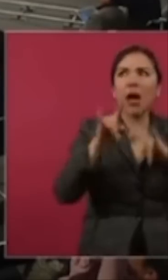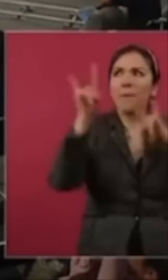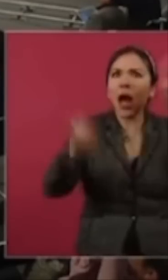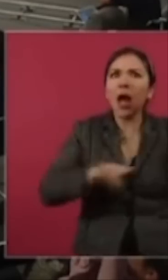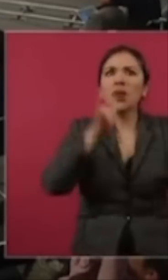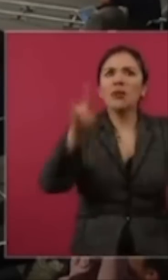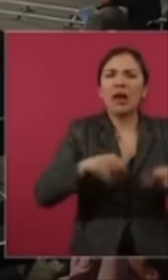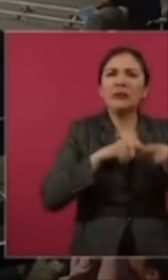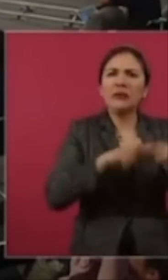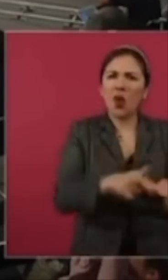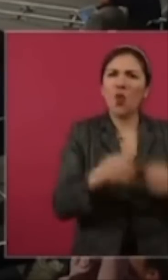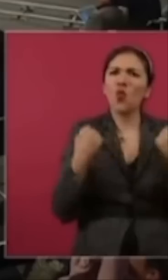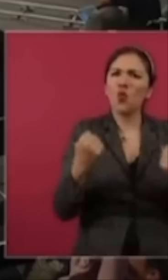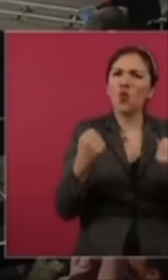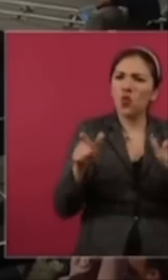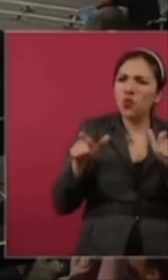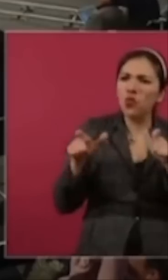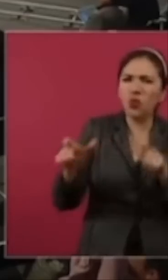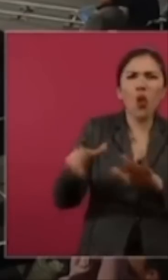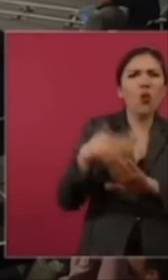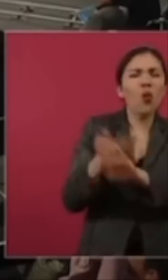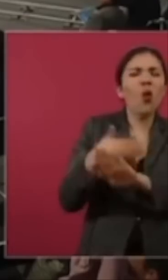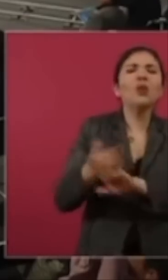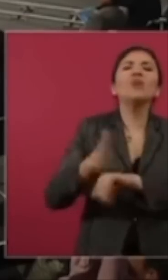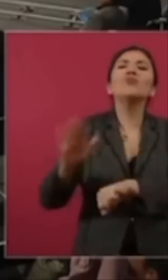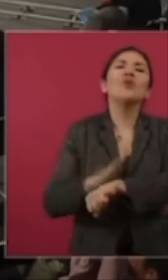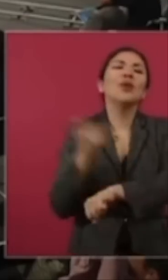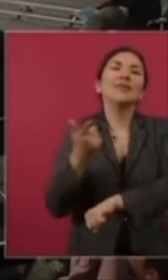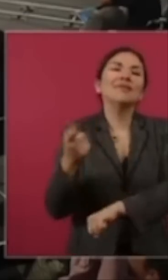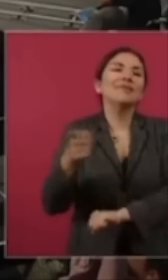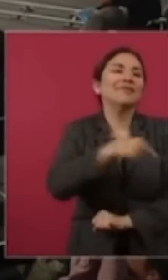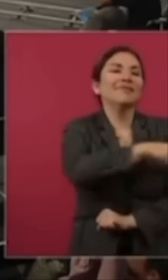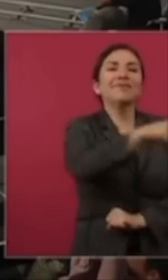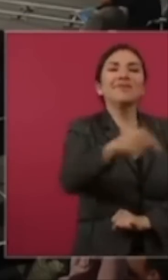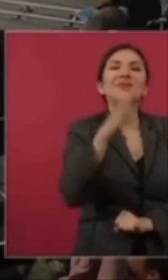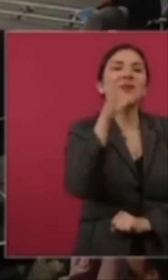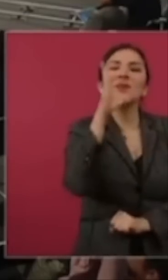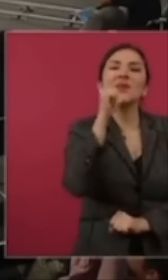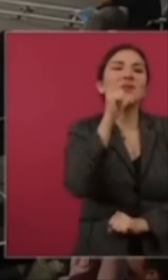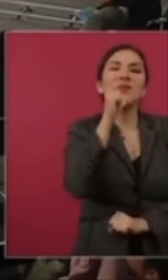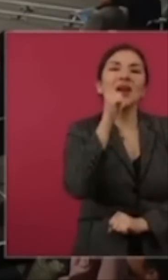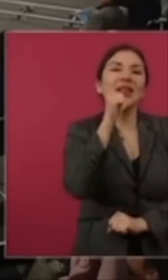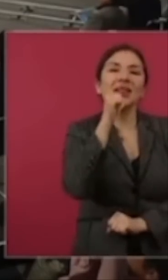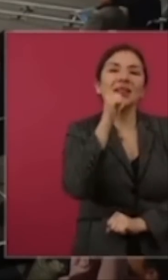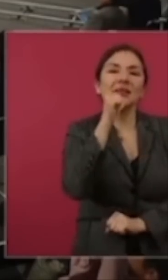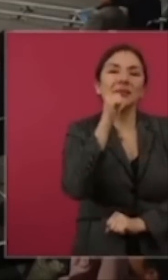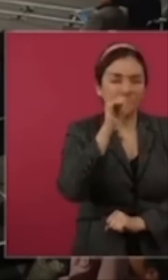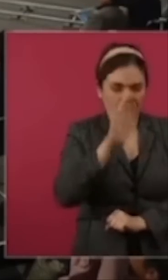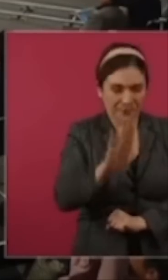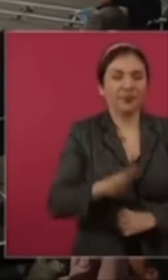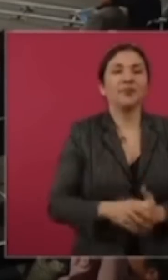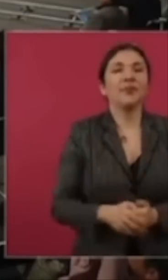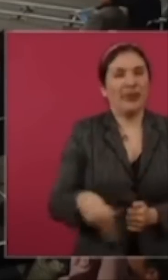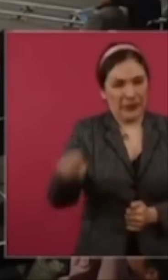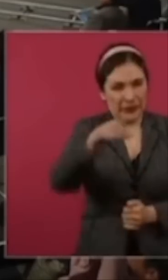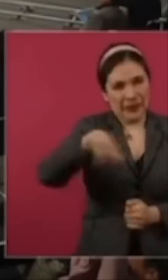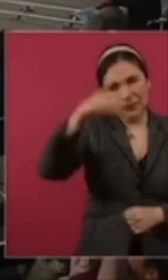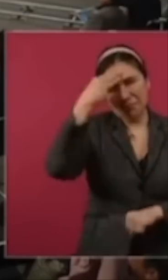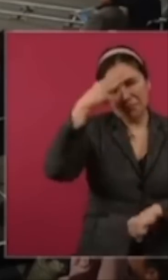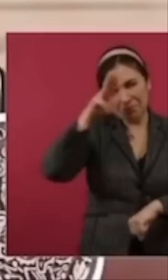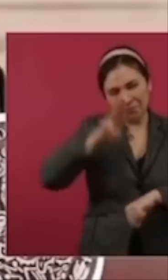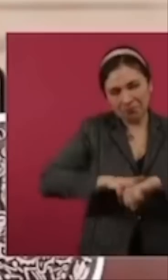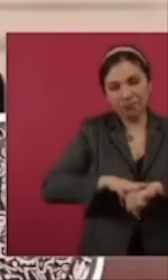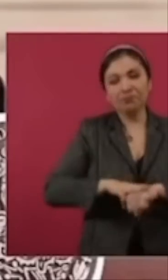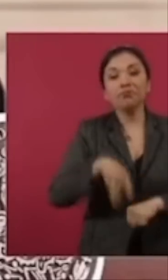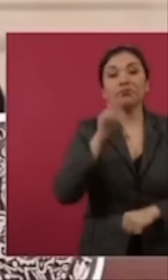da, porque no pueden. No olviden que se llegó